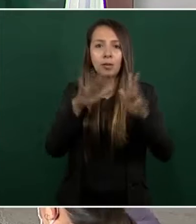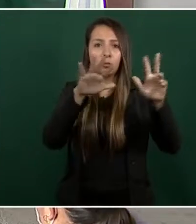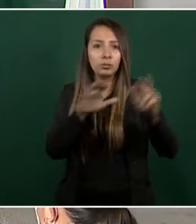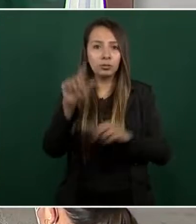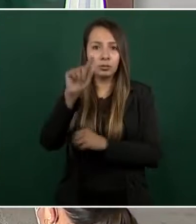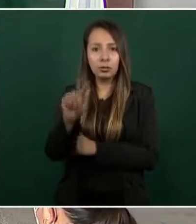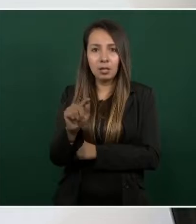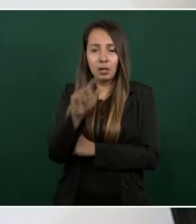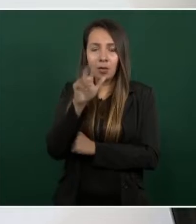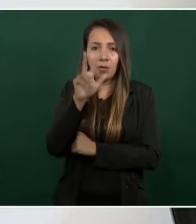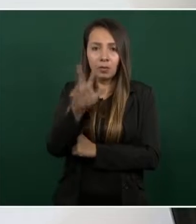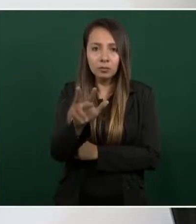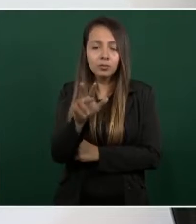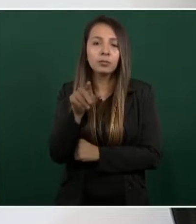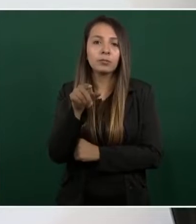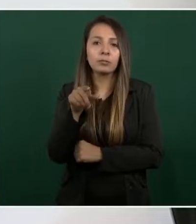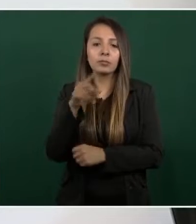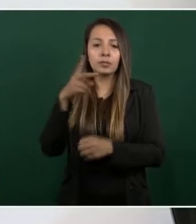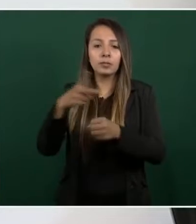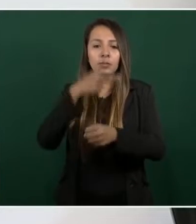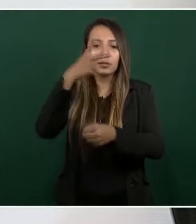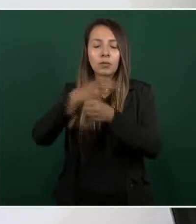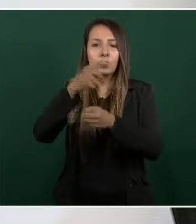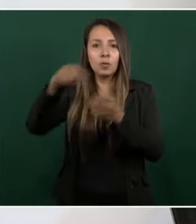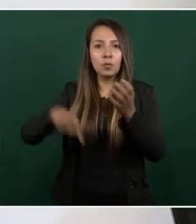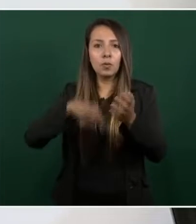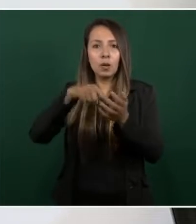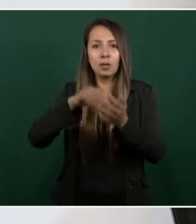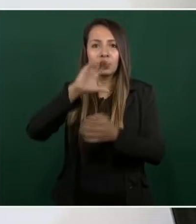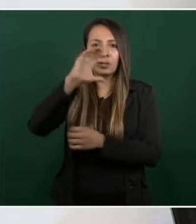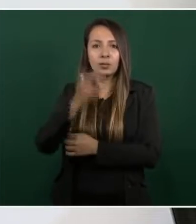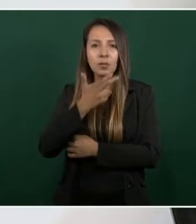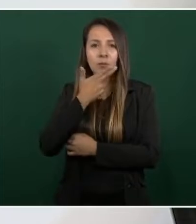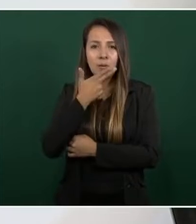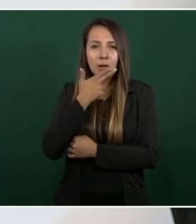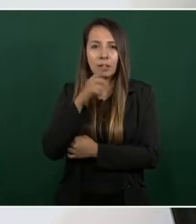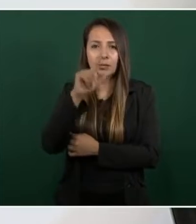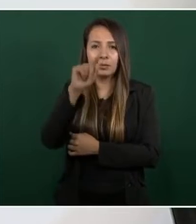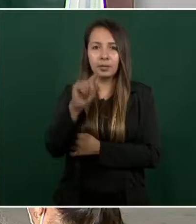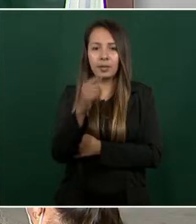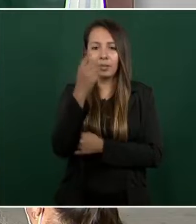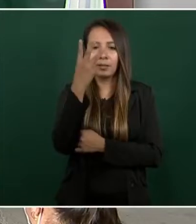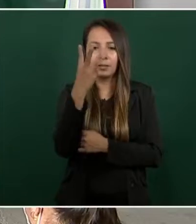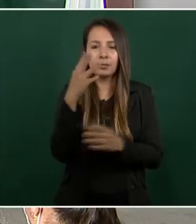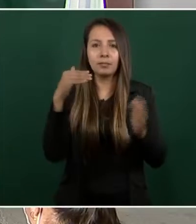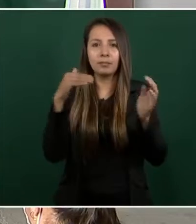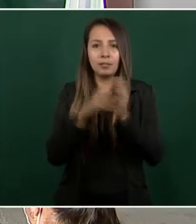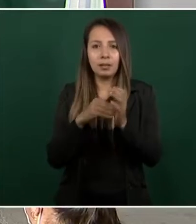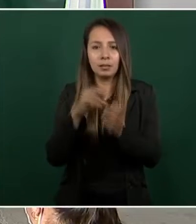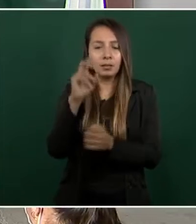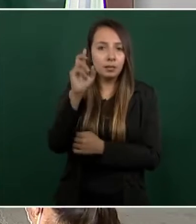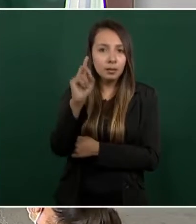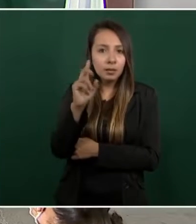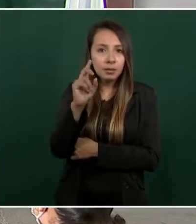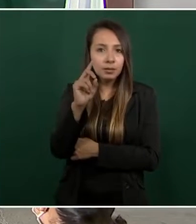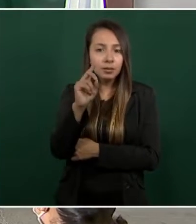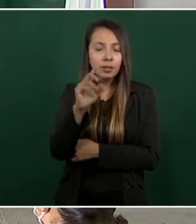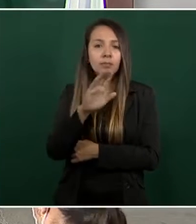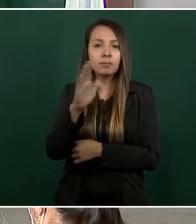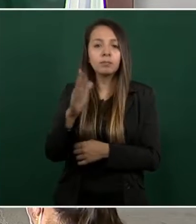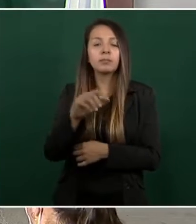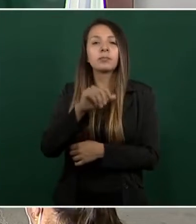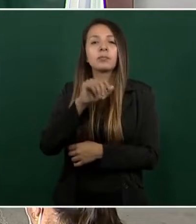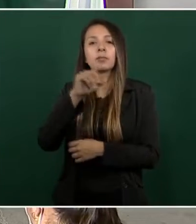79,878. El segundo lugar es el estado de Chihuahua, con 73,030, y enseguida Sonora,